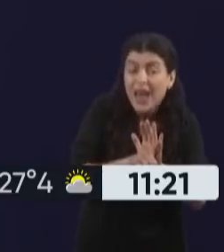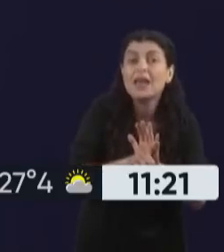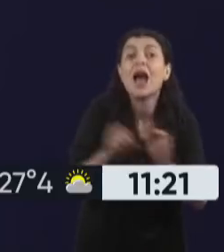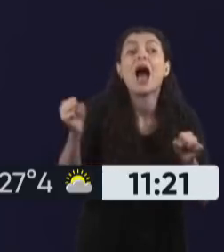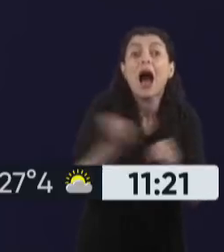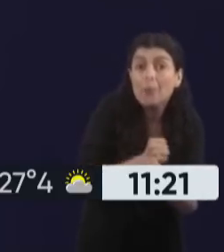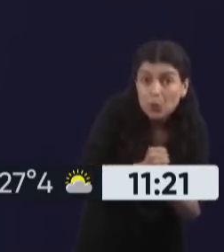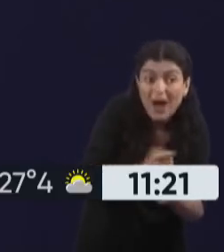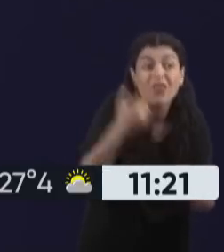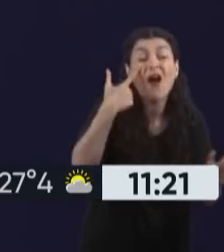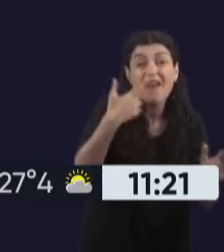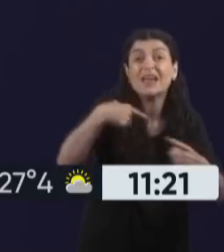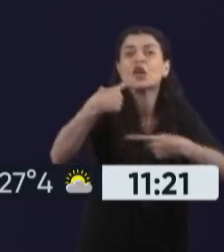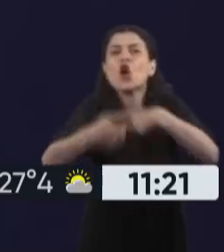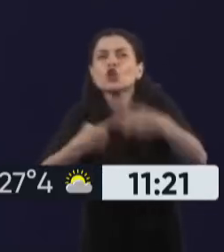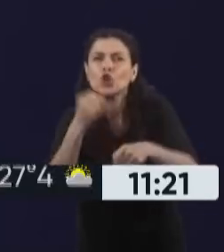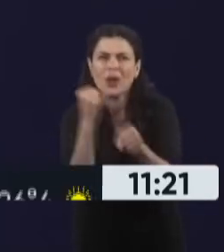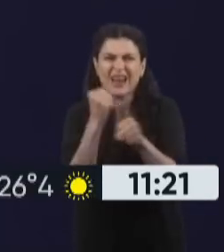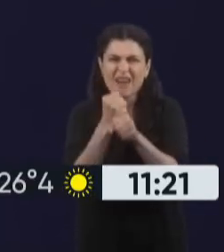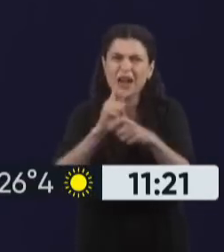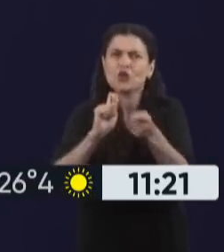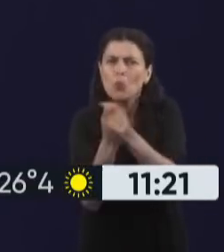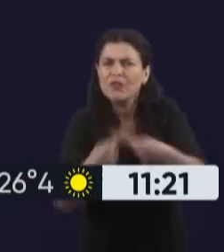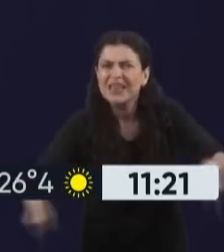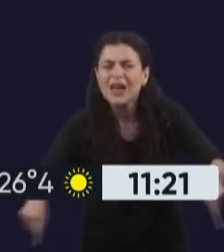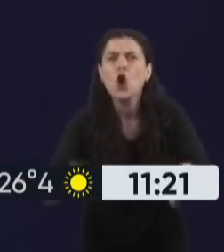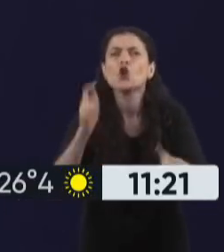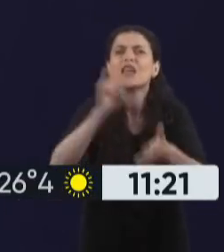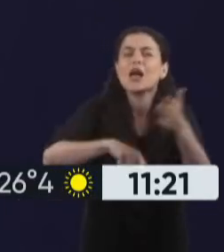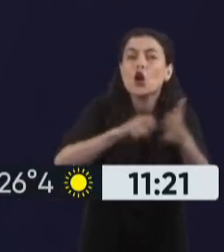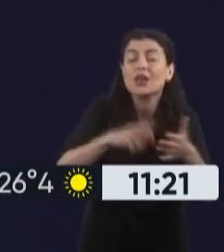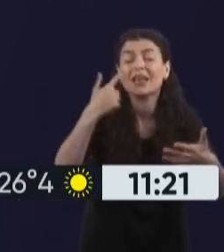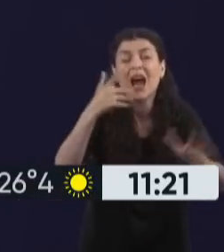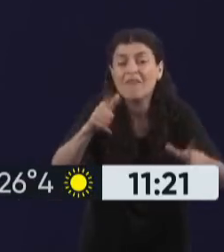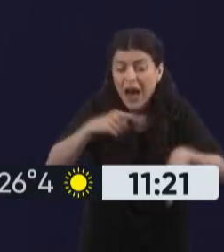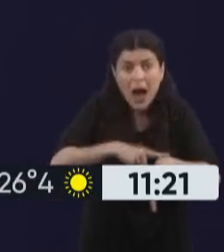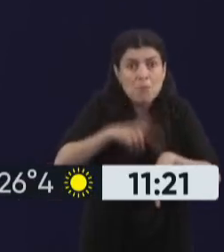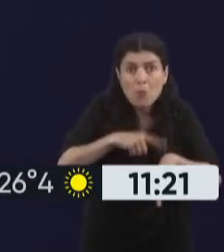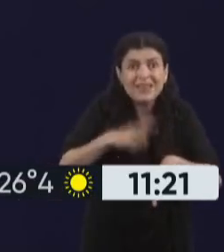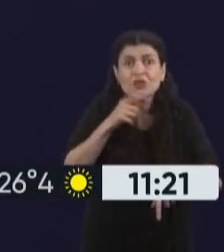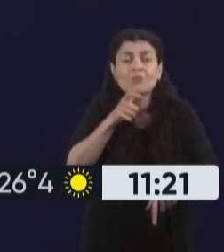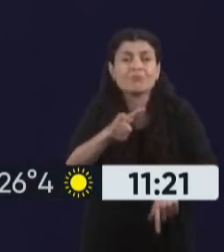letra definitiva y los cambios que se le hagan para poder sacar una conclusión o darte una opinión al respecto.